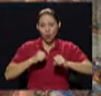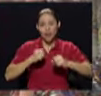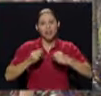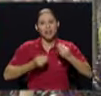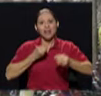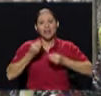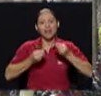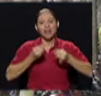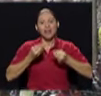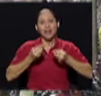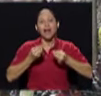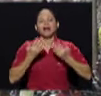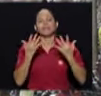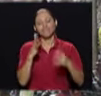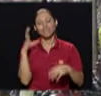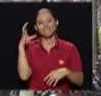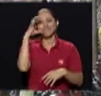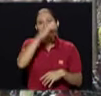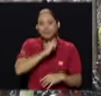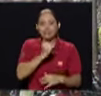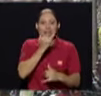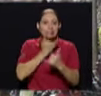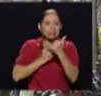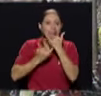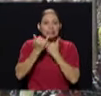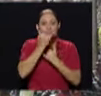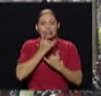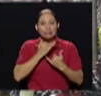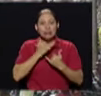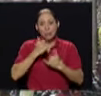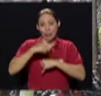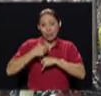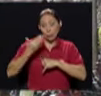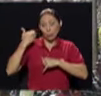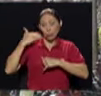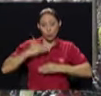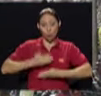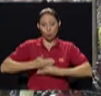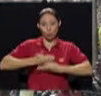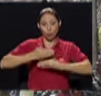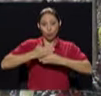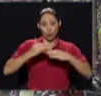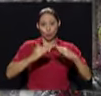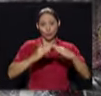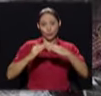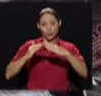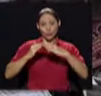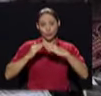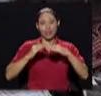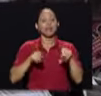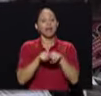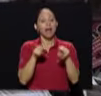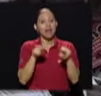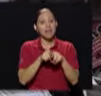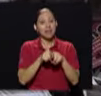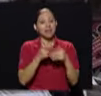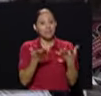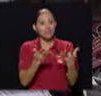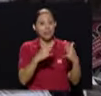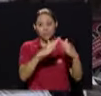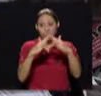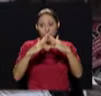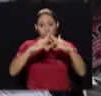sacar a luz todos los errores que se han tenido durante la construcción. Y no solo eso, sino que conlleva la destrucción